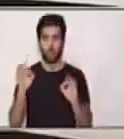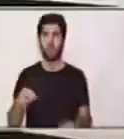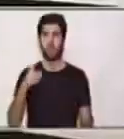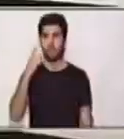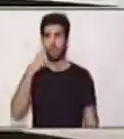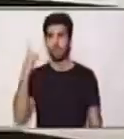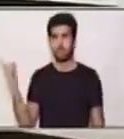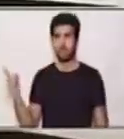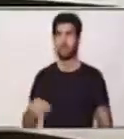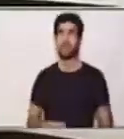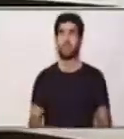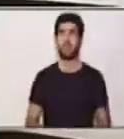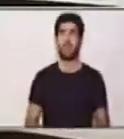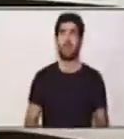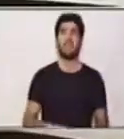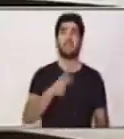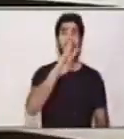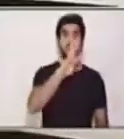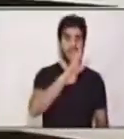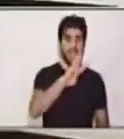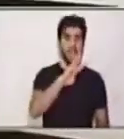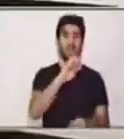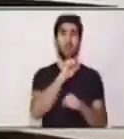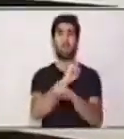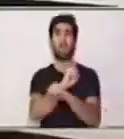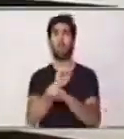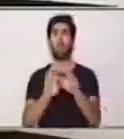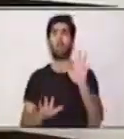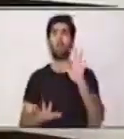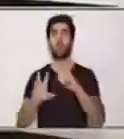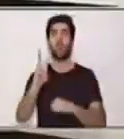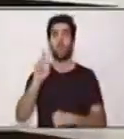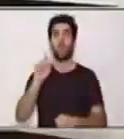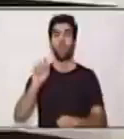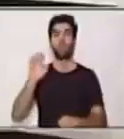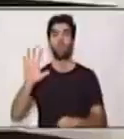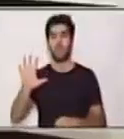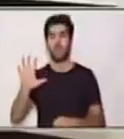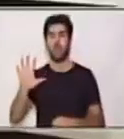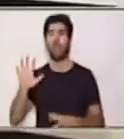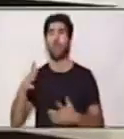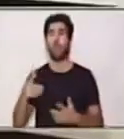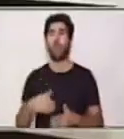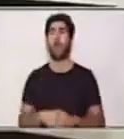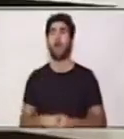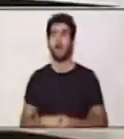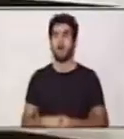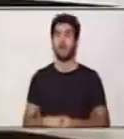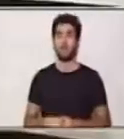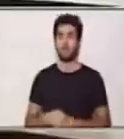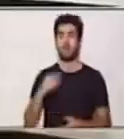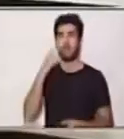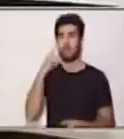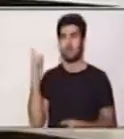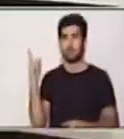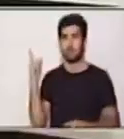multiplicamos 3 por la marca de clase, que es 12.5, aquí vamos a tener